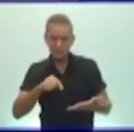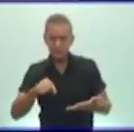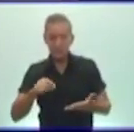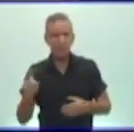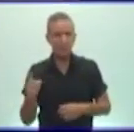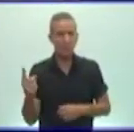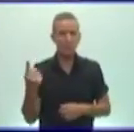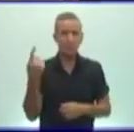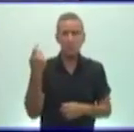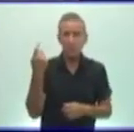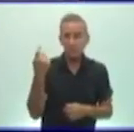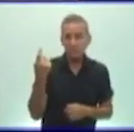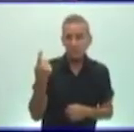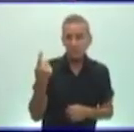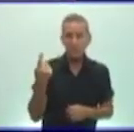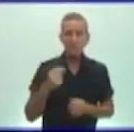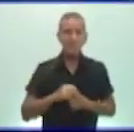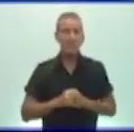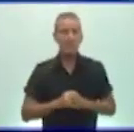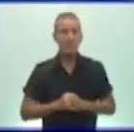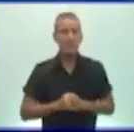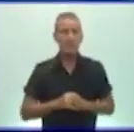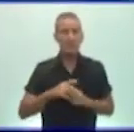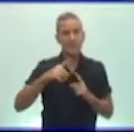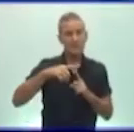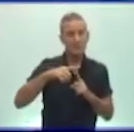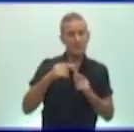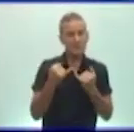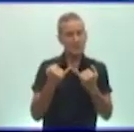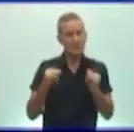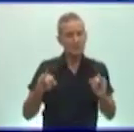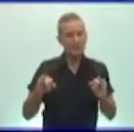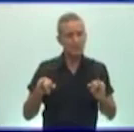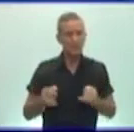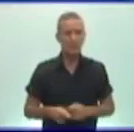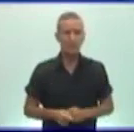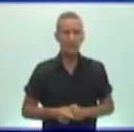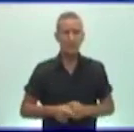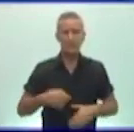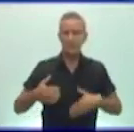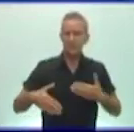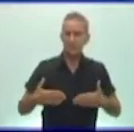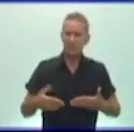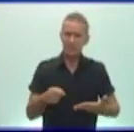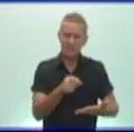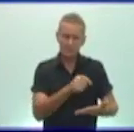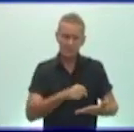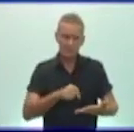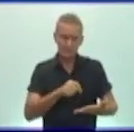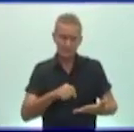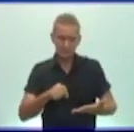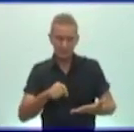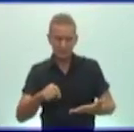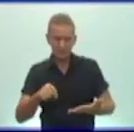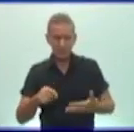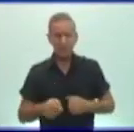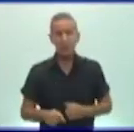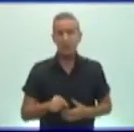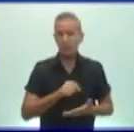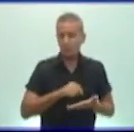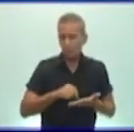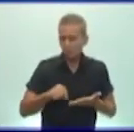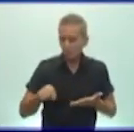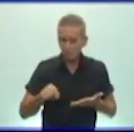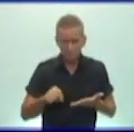faltar como actividad independiente la actividad de caligrafía, donde le sugerimos copiar con